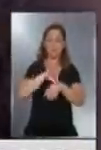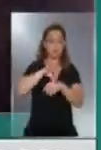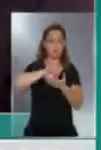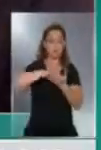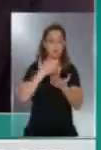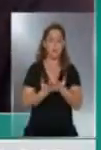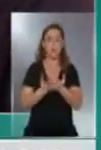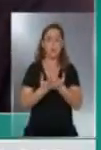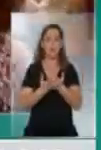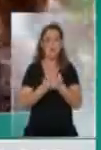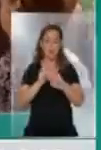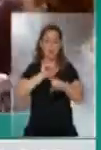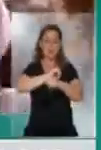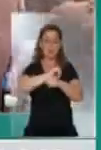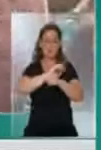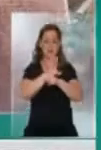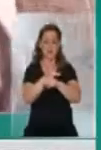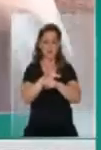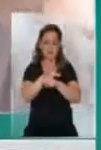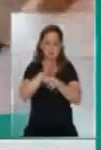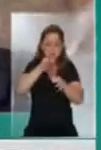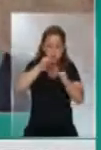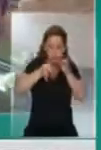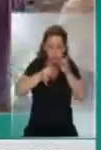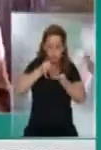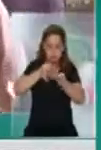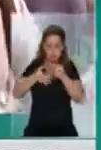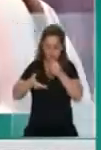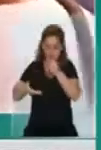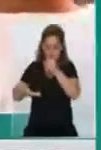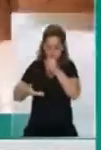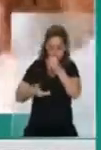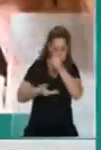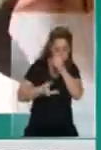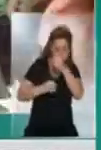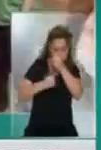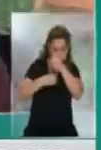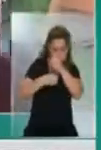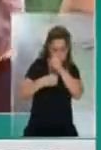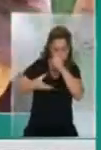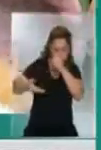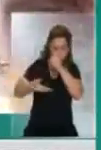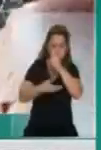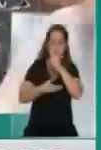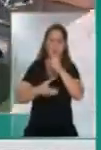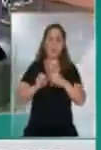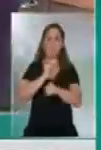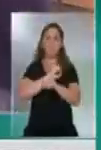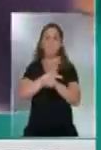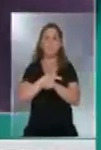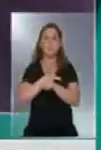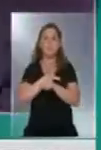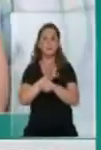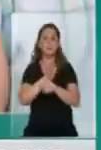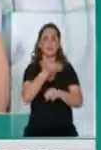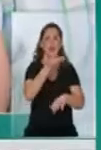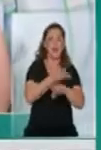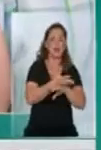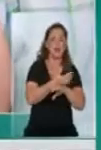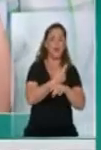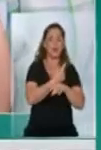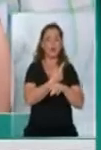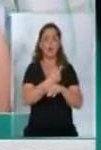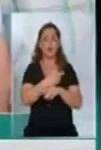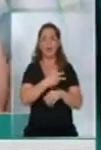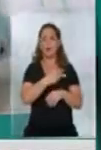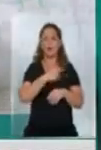análisis del virus de manera de determinar si hay una o más variantes del virus en el país. Ahora, ¿qué implica eso? Que